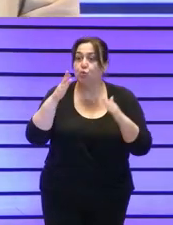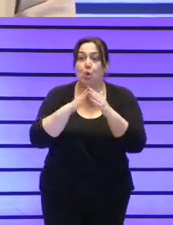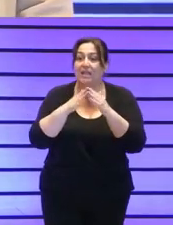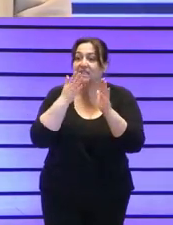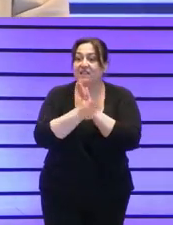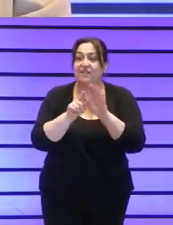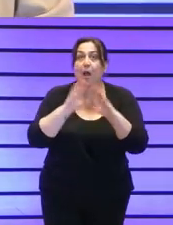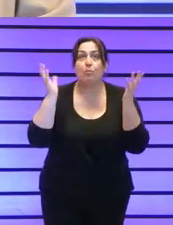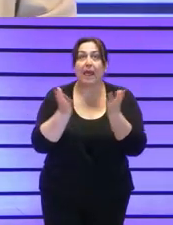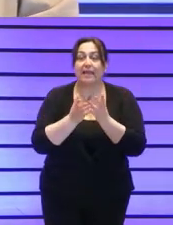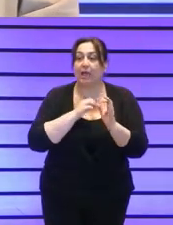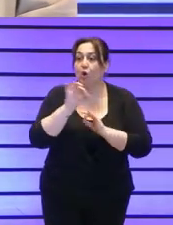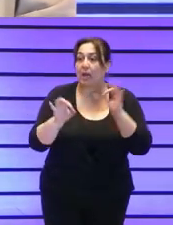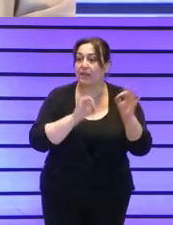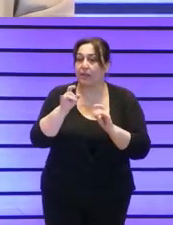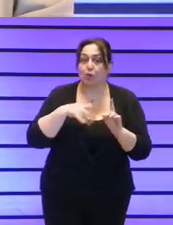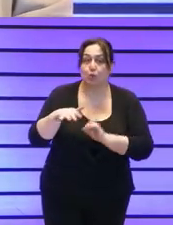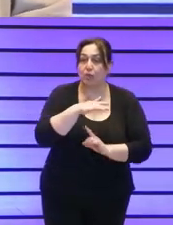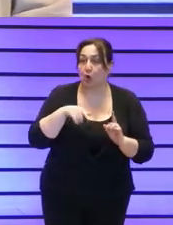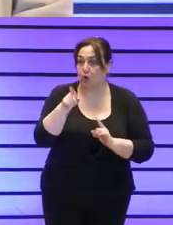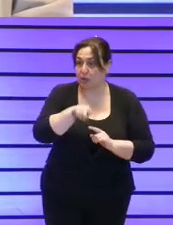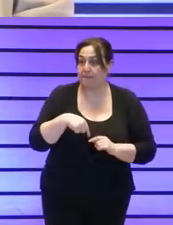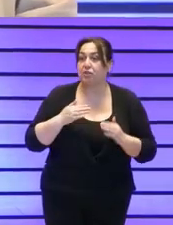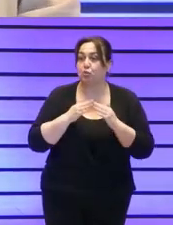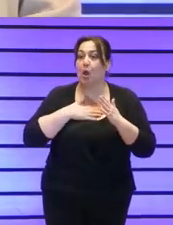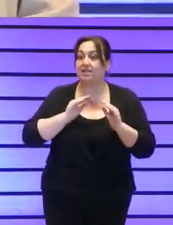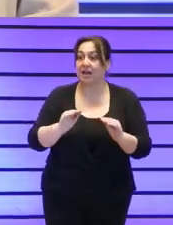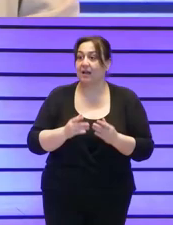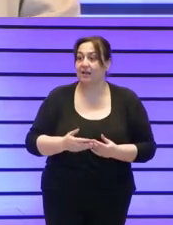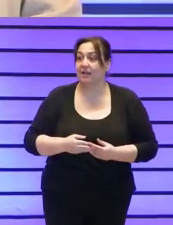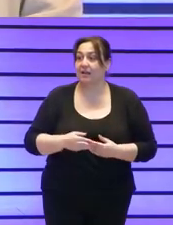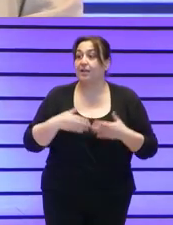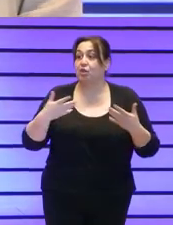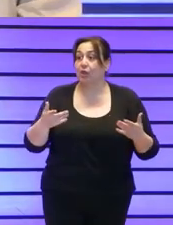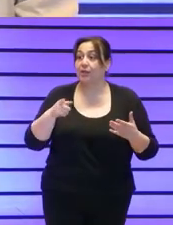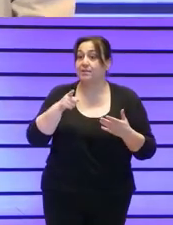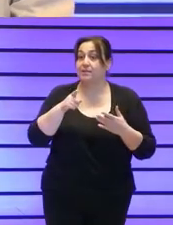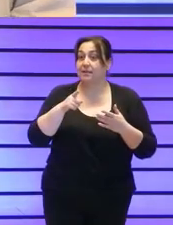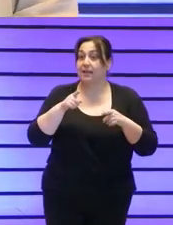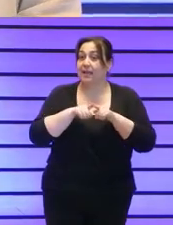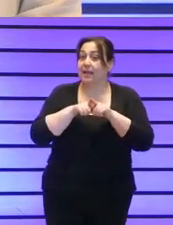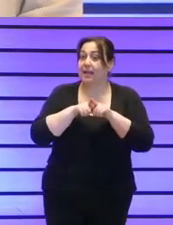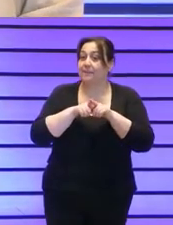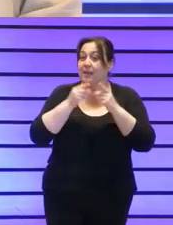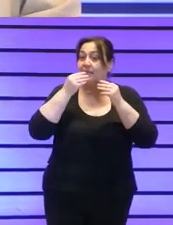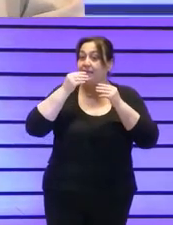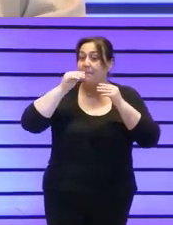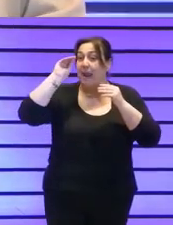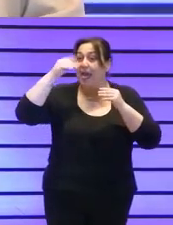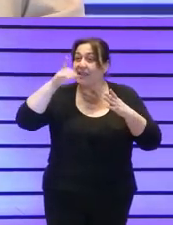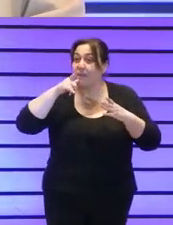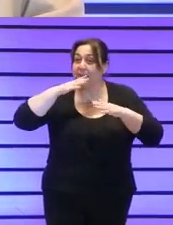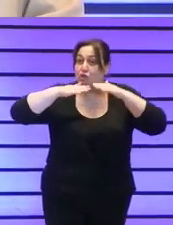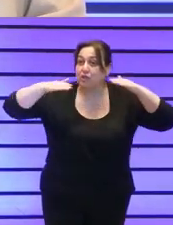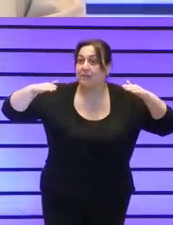tu casa es tu entorno y tu comunidad, ¿no? Entonces, el paradigma de sostenibilidad es repensar un